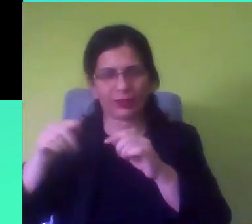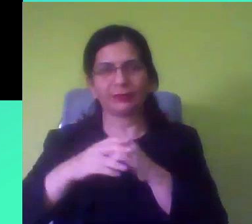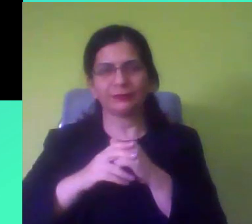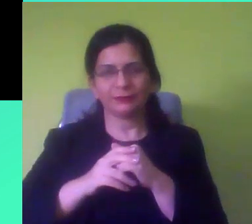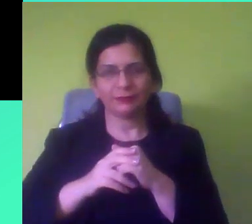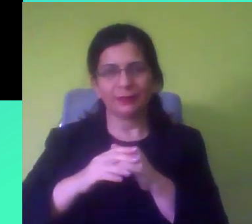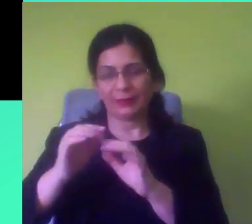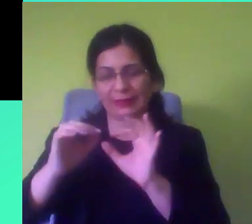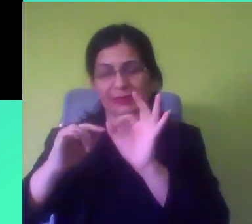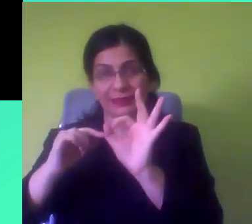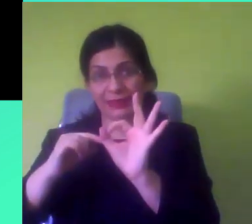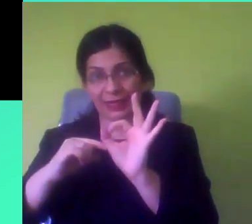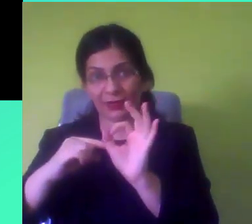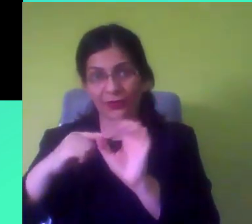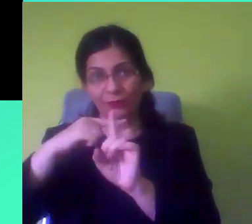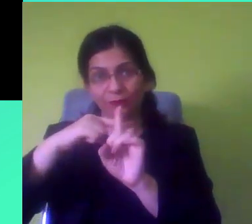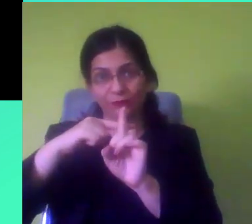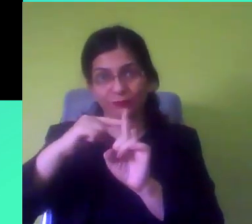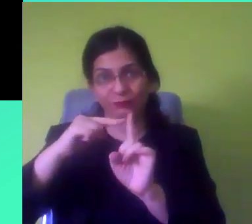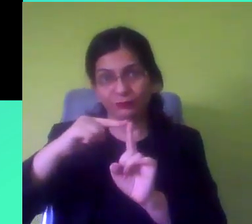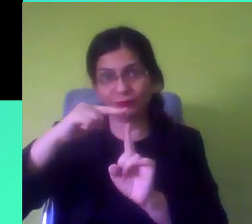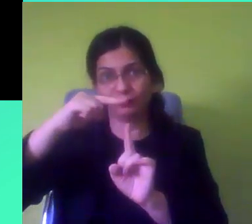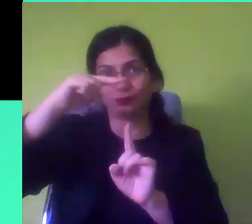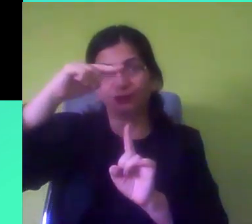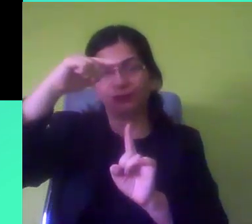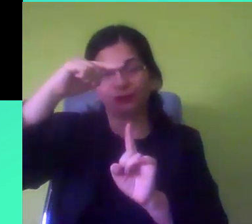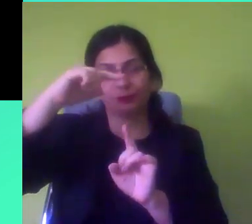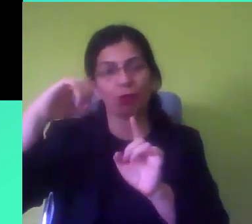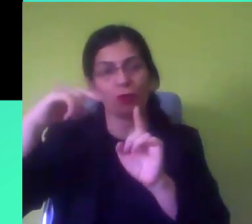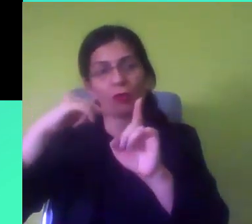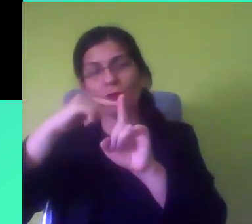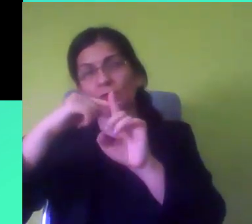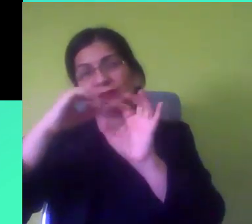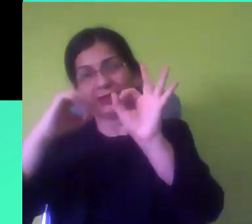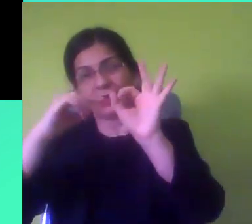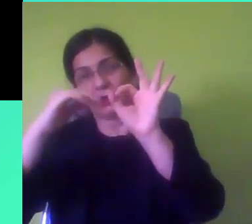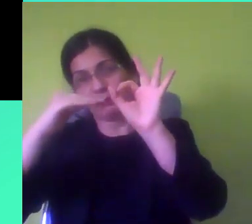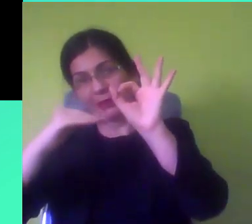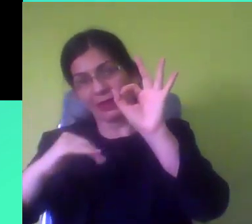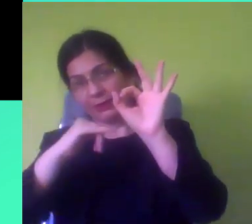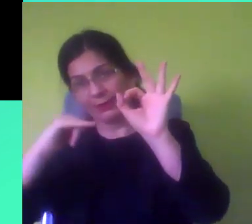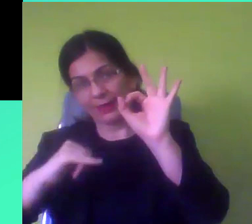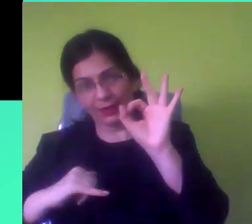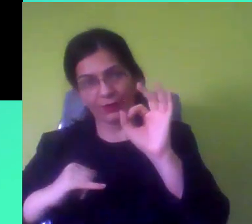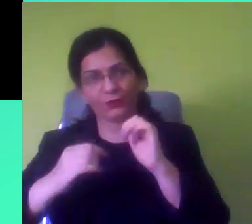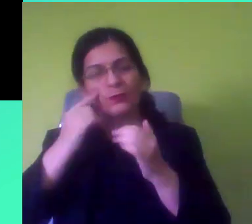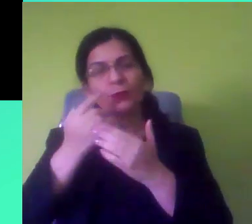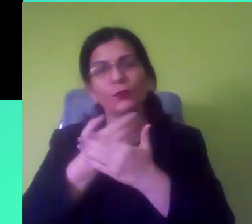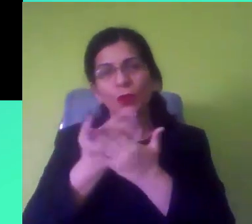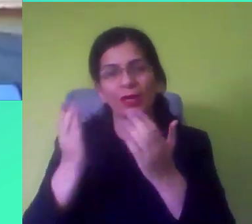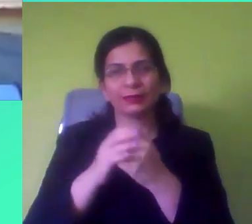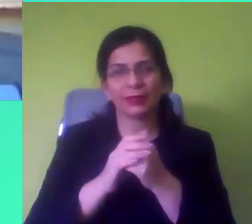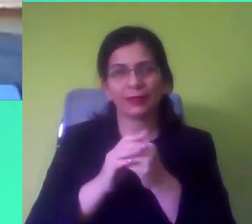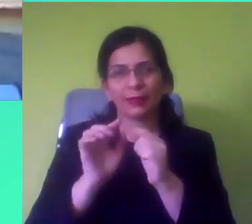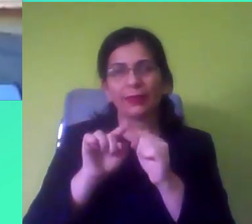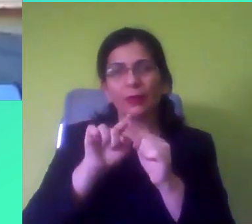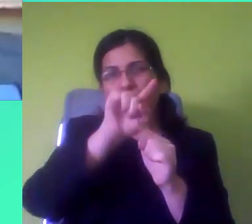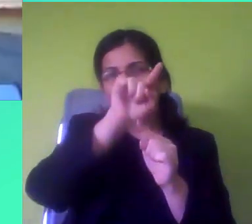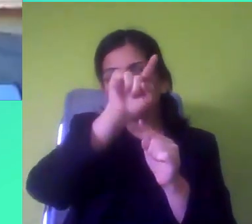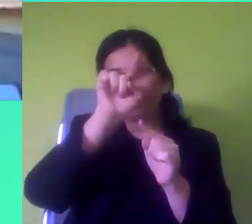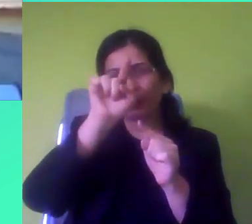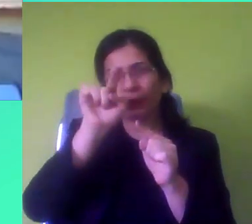0 grados hasta temperaturas positivas y de 0 grados a temperaturas negativas. Vemos una curva roja que marca cómo